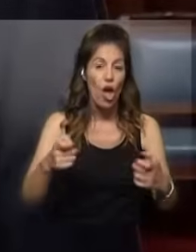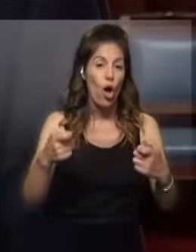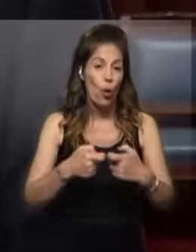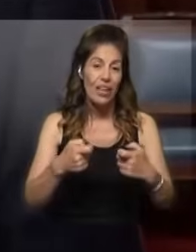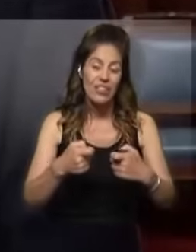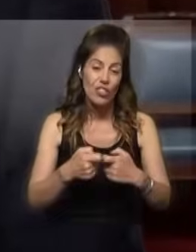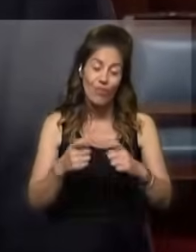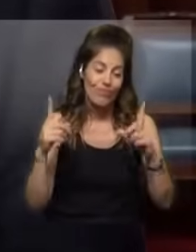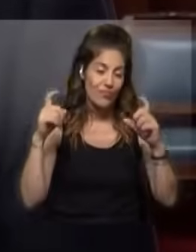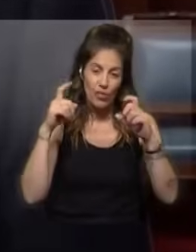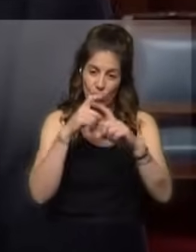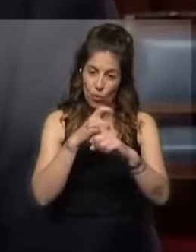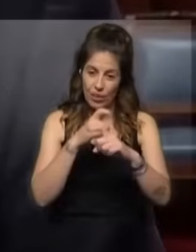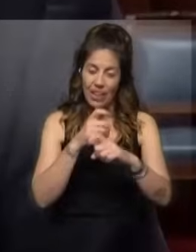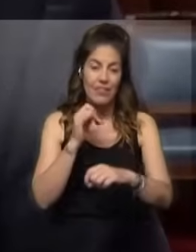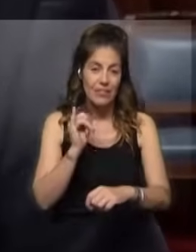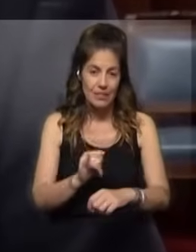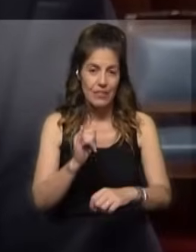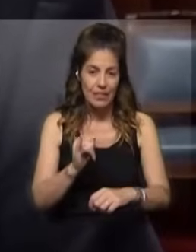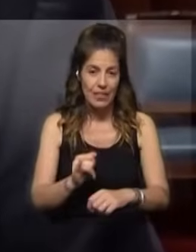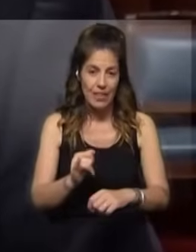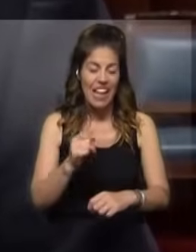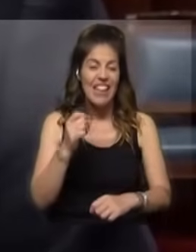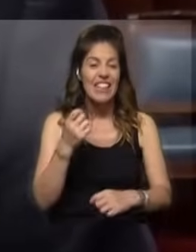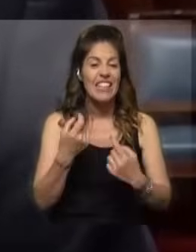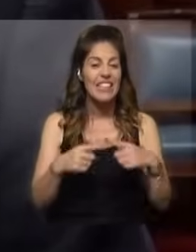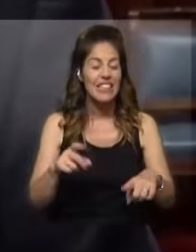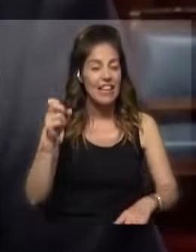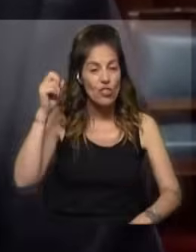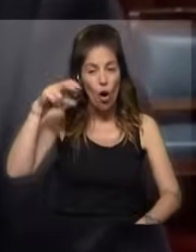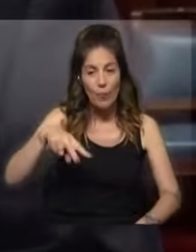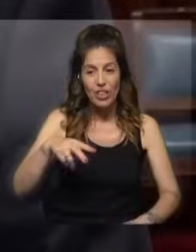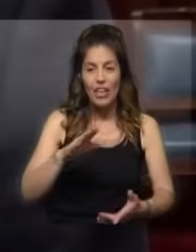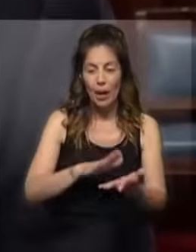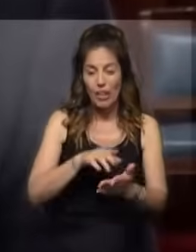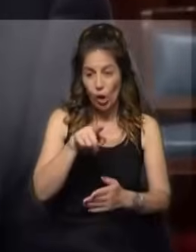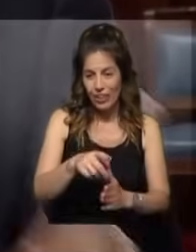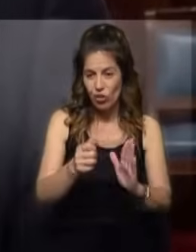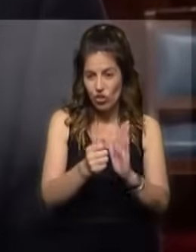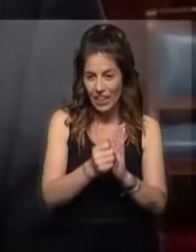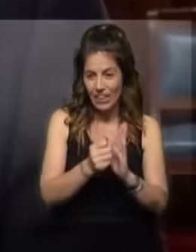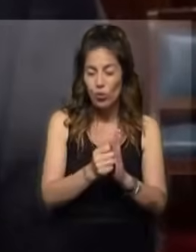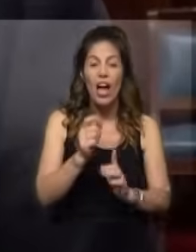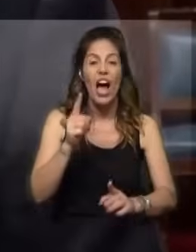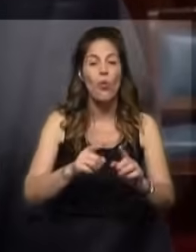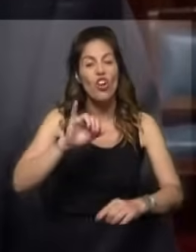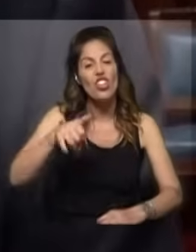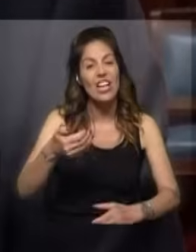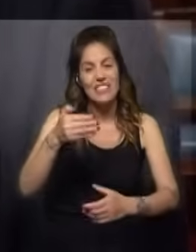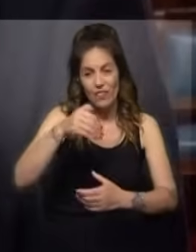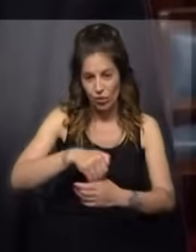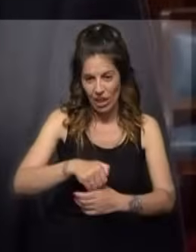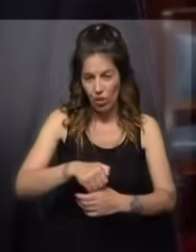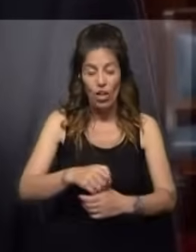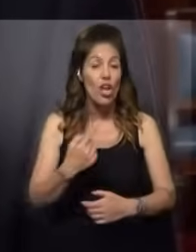dificultades es objetivo est tiene distintas opiniones respecto a estos artículos y algunos que ya se votaron y